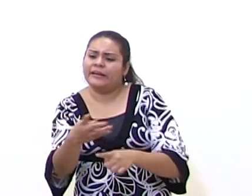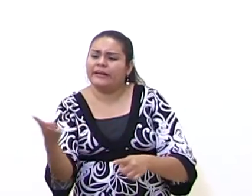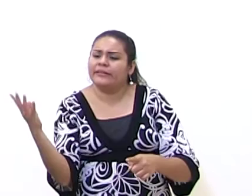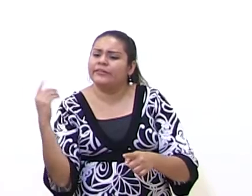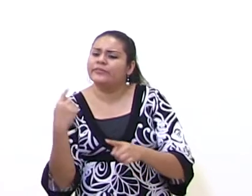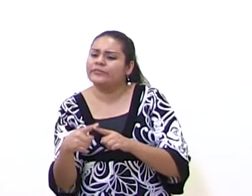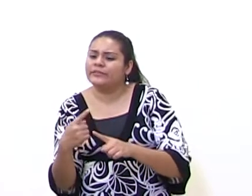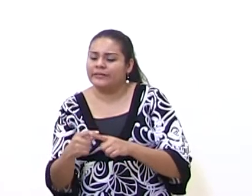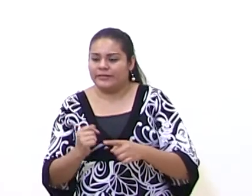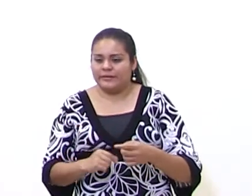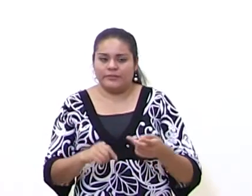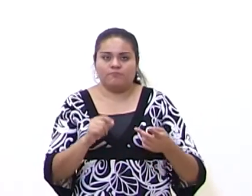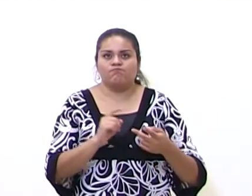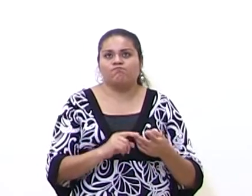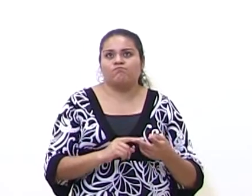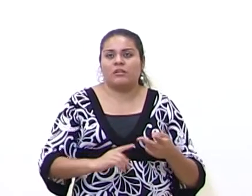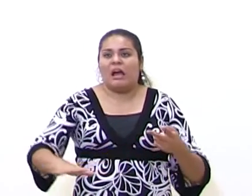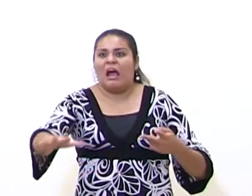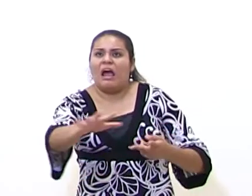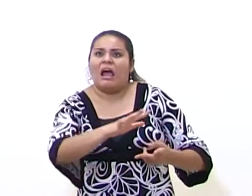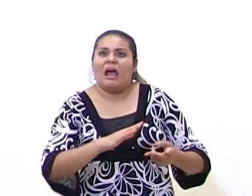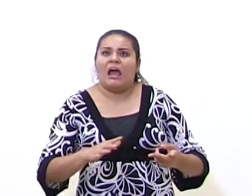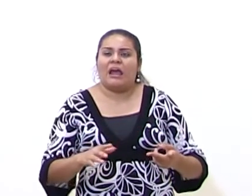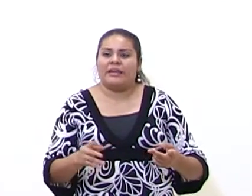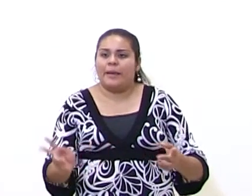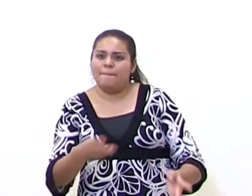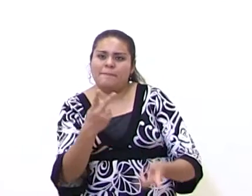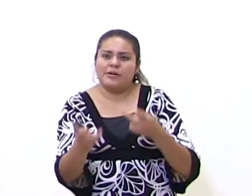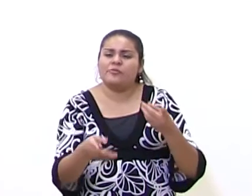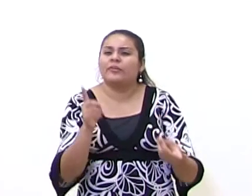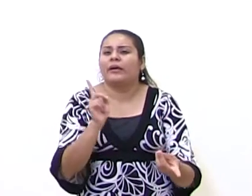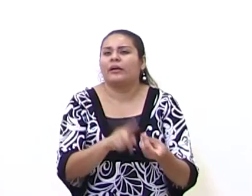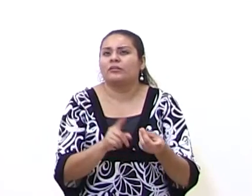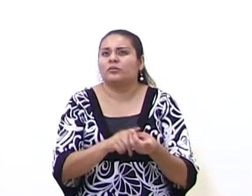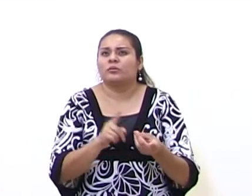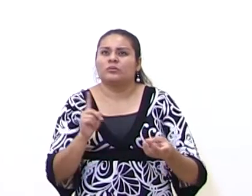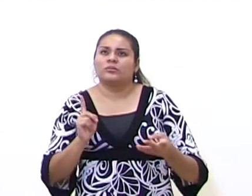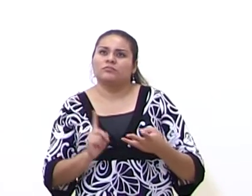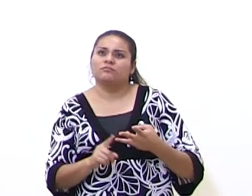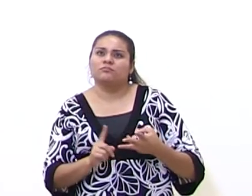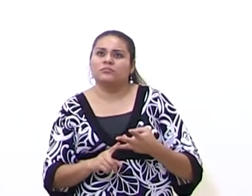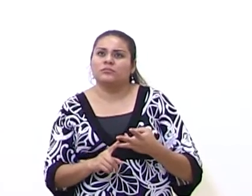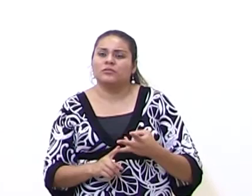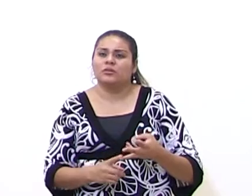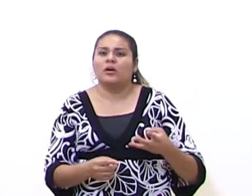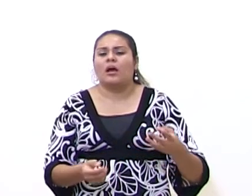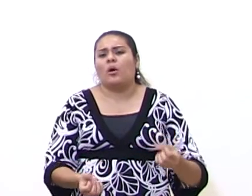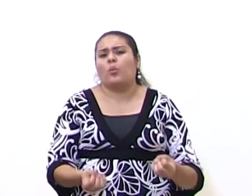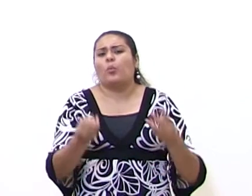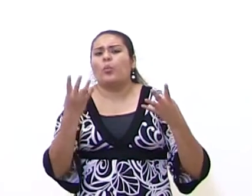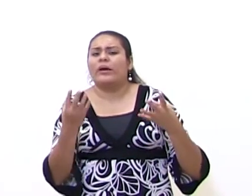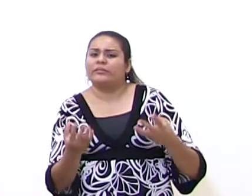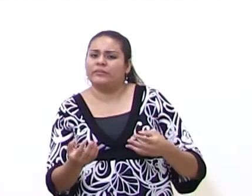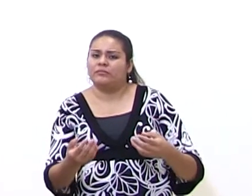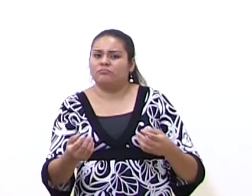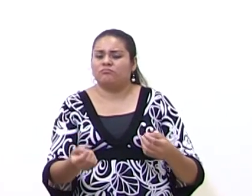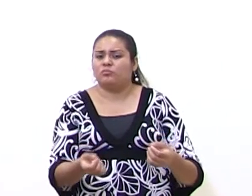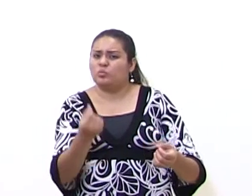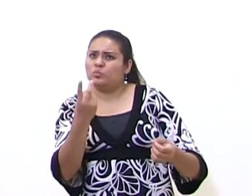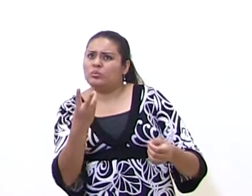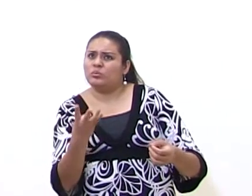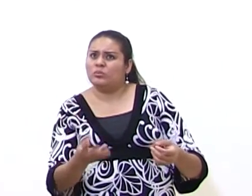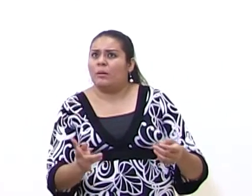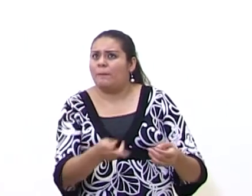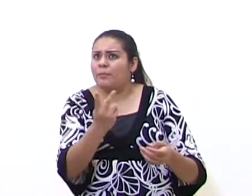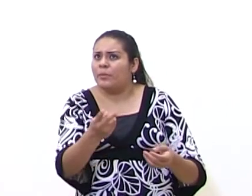ubicar. Y entonces establecemos que lo que se requiere, ¿sí?,